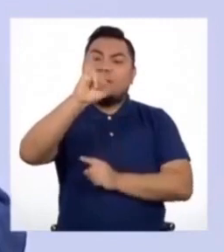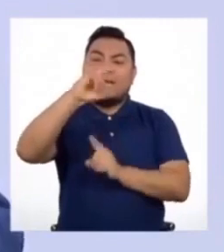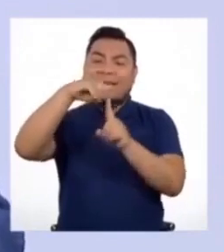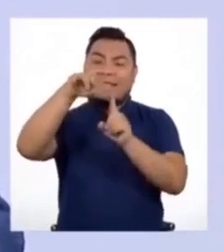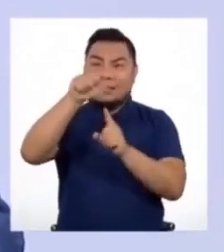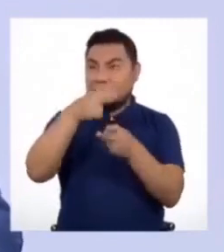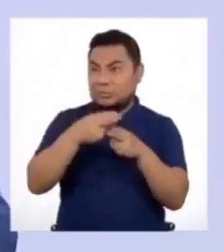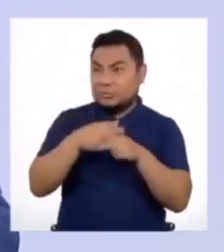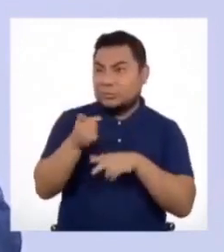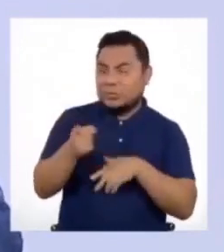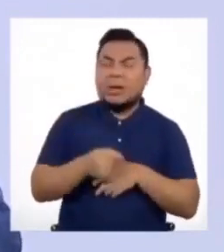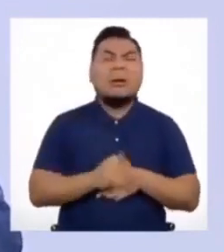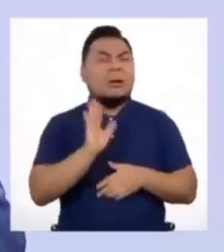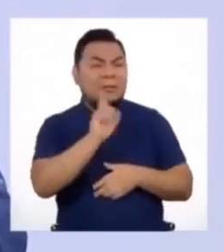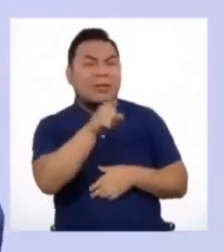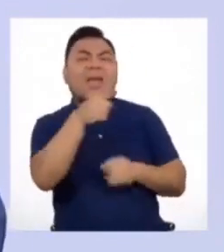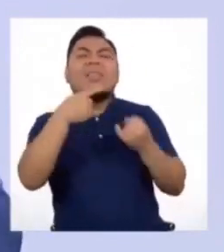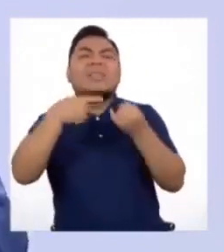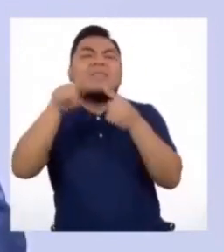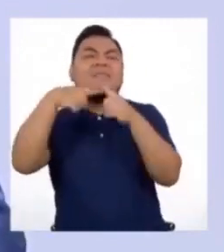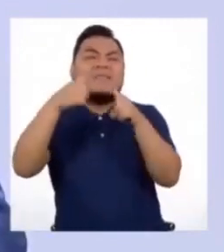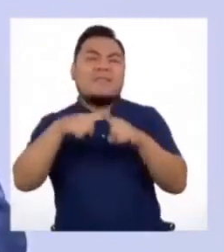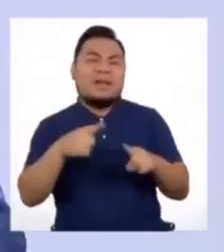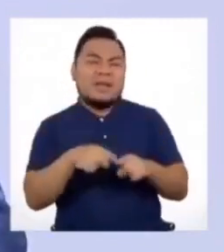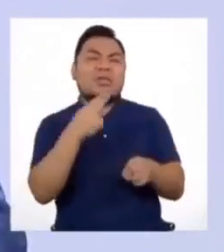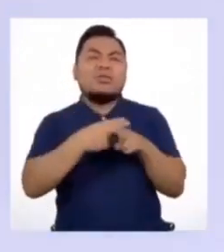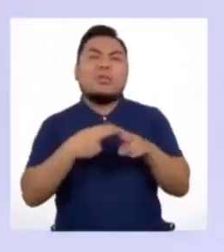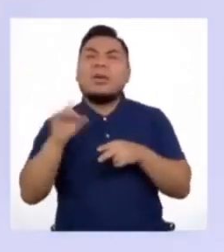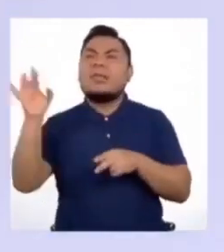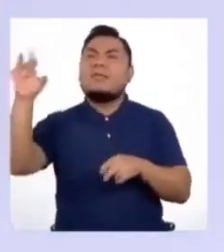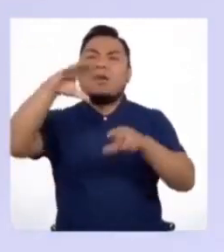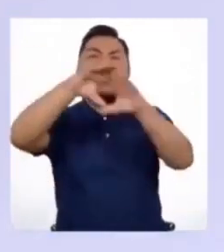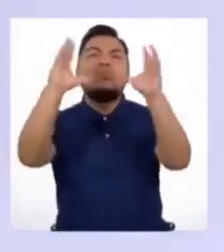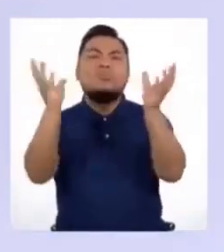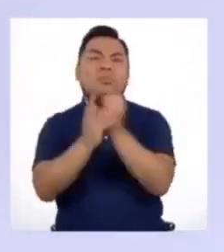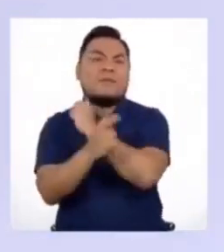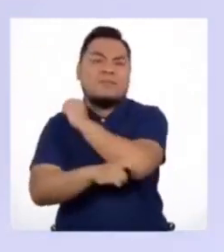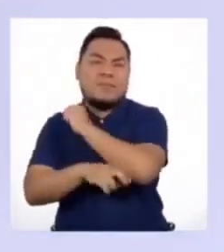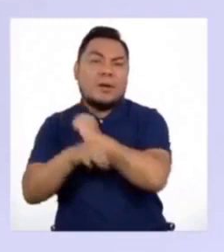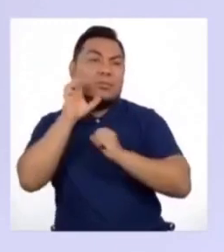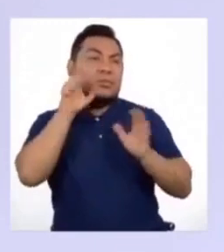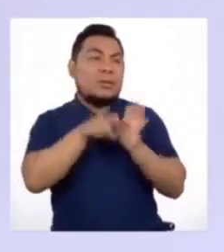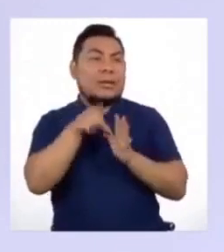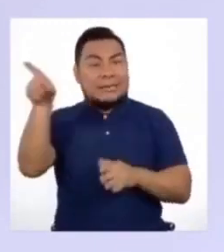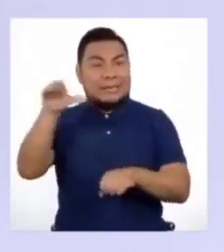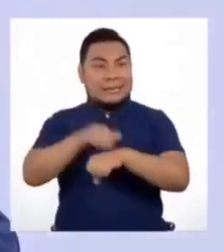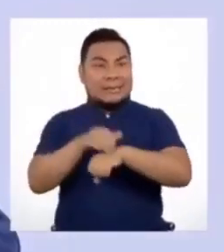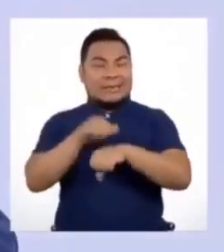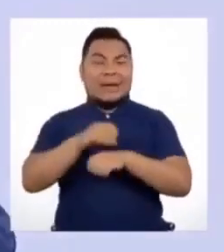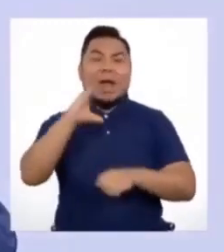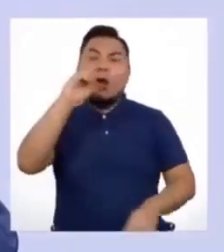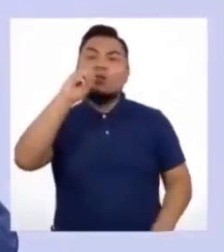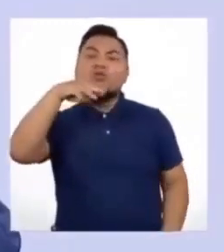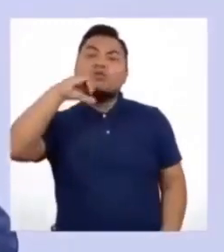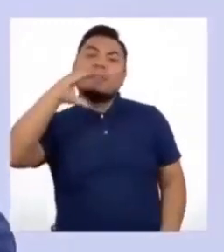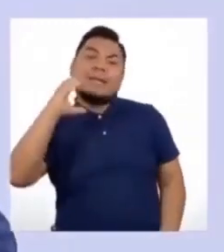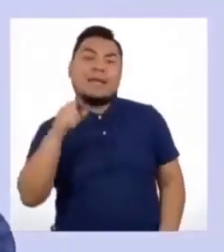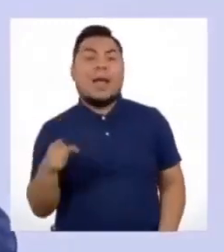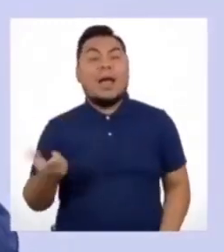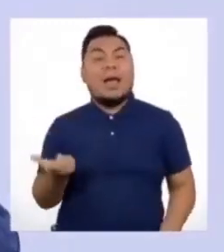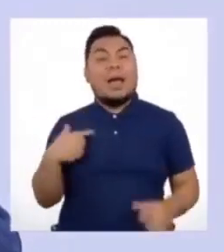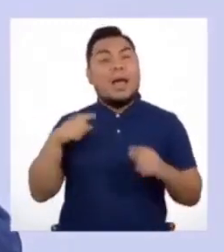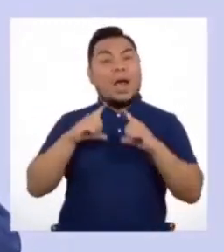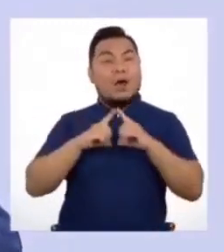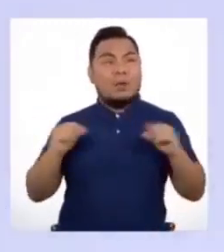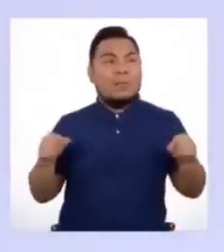La historieta tiene distintos nombres en diferentes partes del mundo. Por ejemplo, en inglés se dice cómic y en japonés se